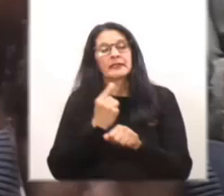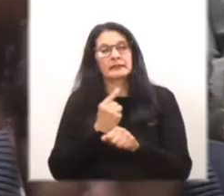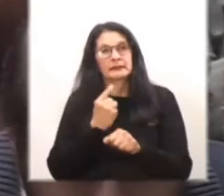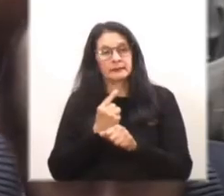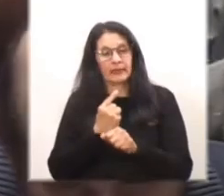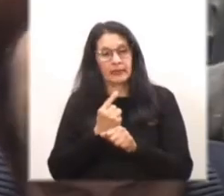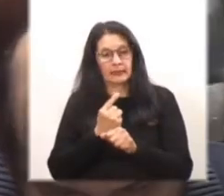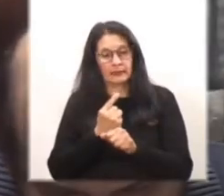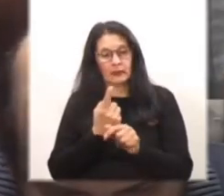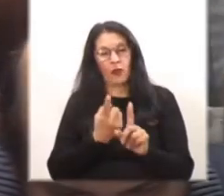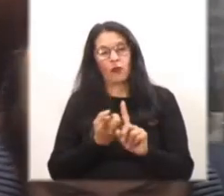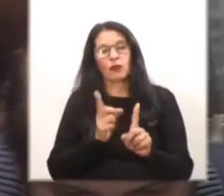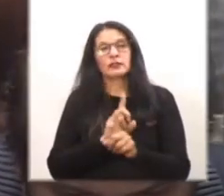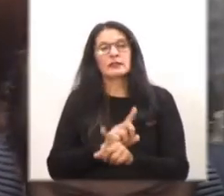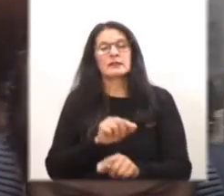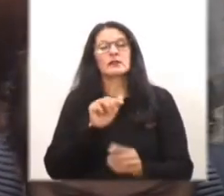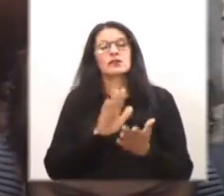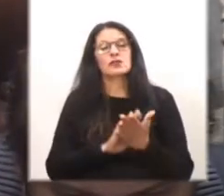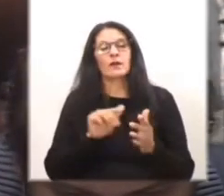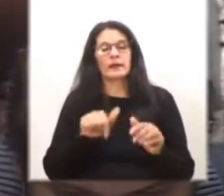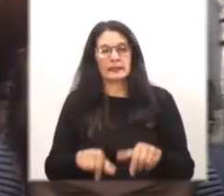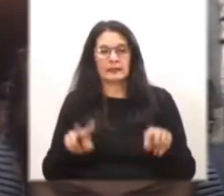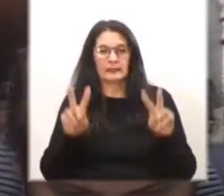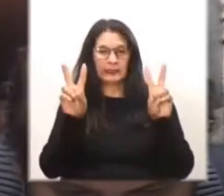contradicción sobre este tema.